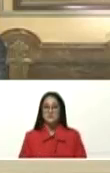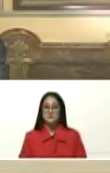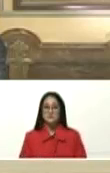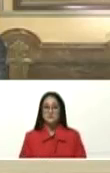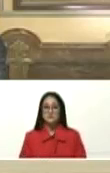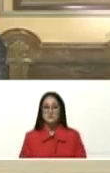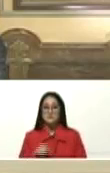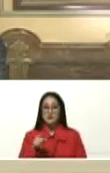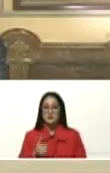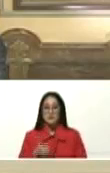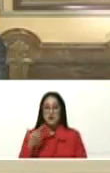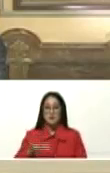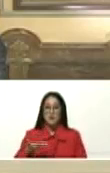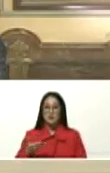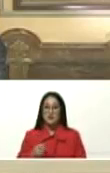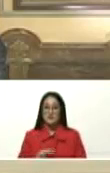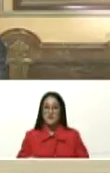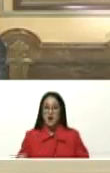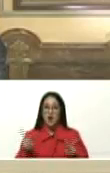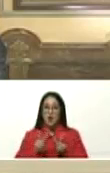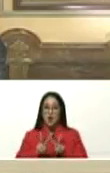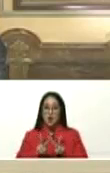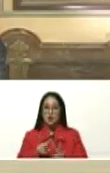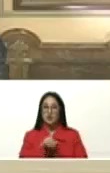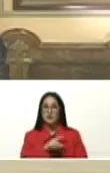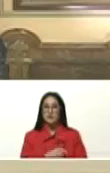más importante que ella. El valor, hombre.